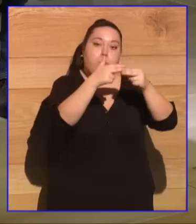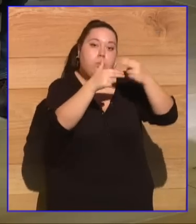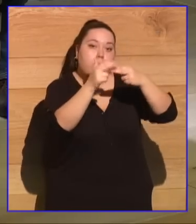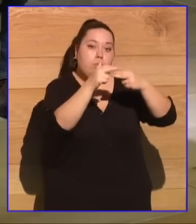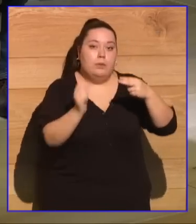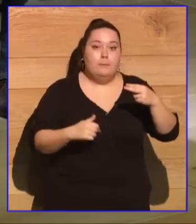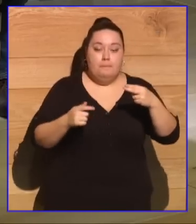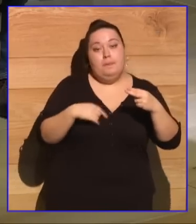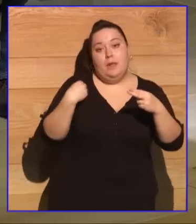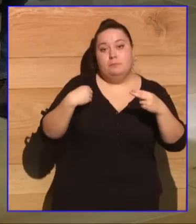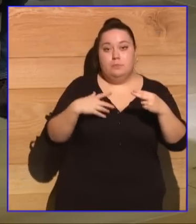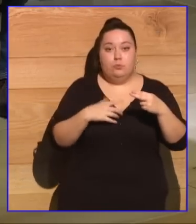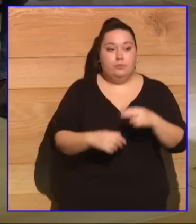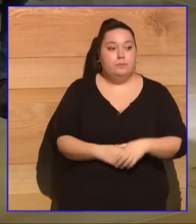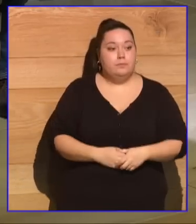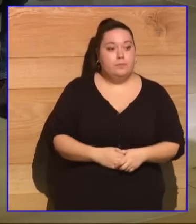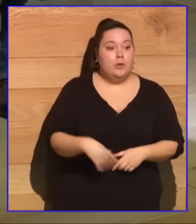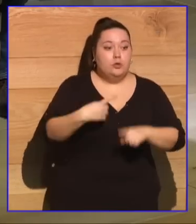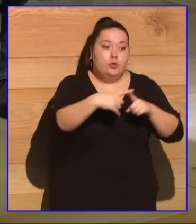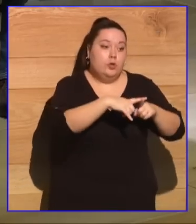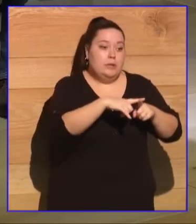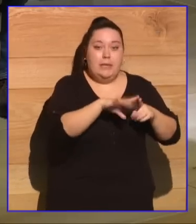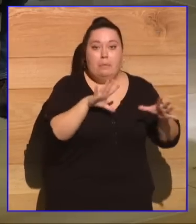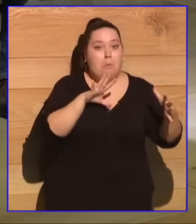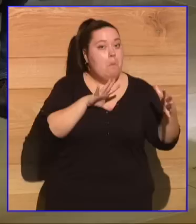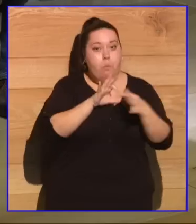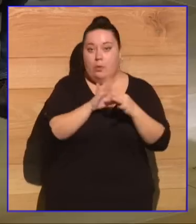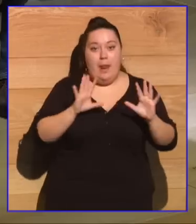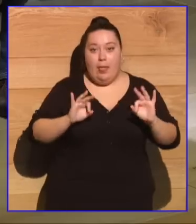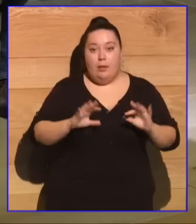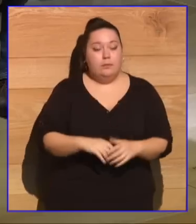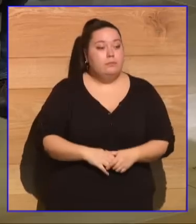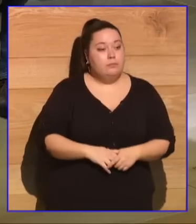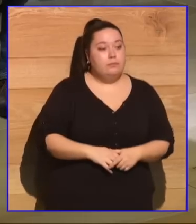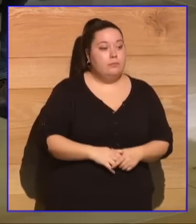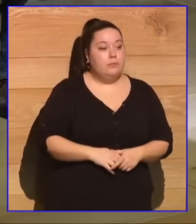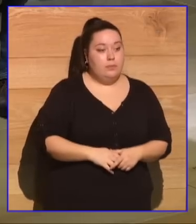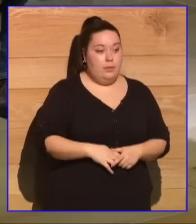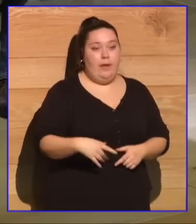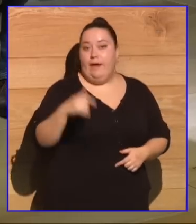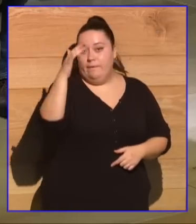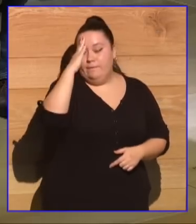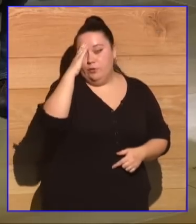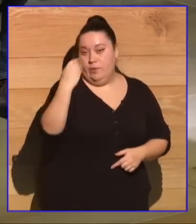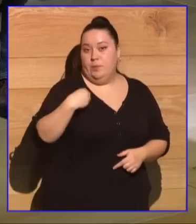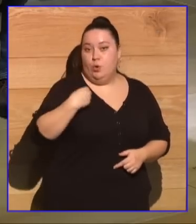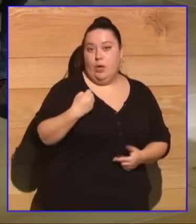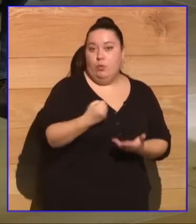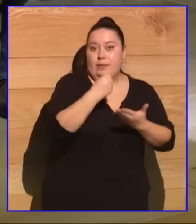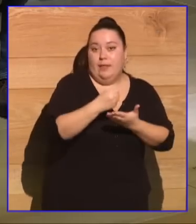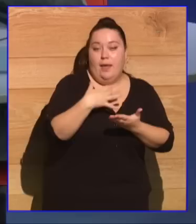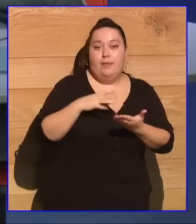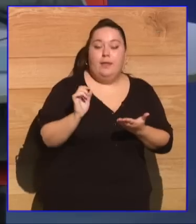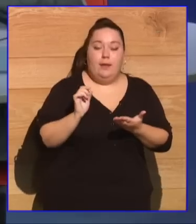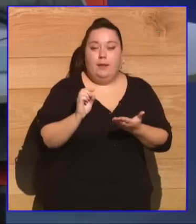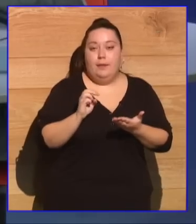que va construyendo ese Bueno, en muro. realidad son cosas que no tienen nada que ver. La verdad es que la filosofía es de taza de Mr. Wonderful, pero si ni